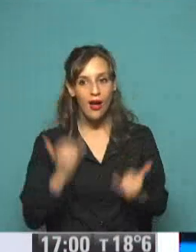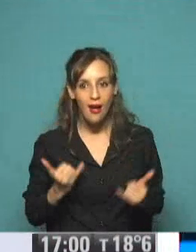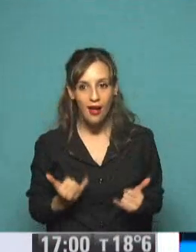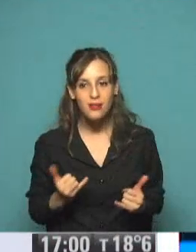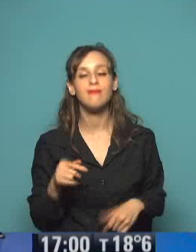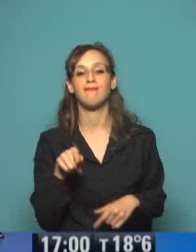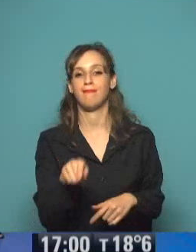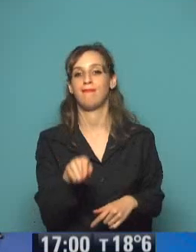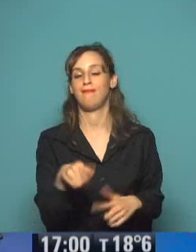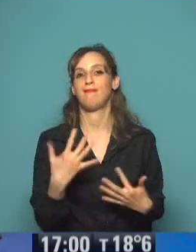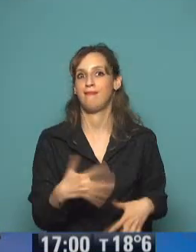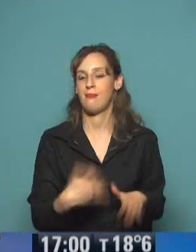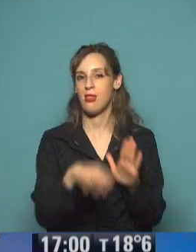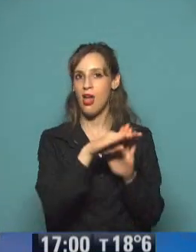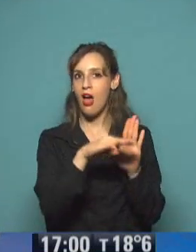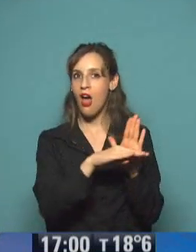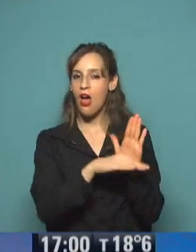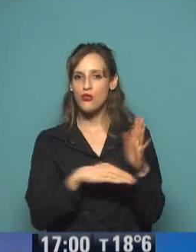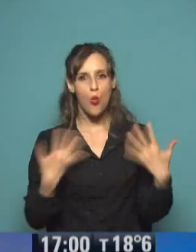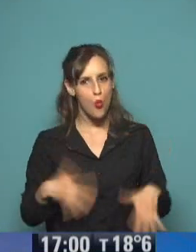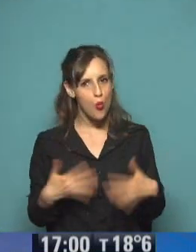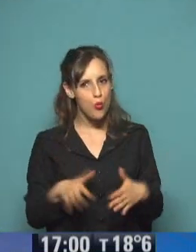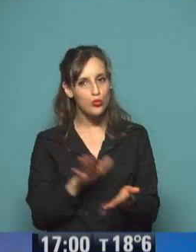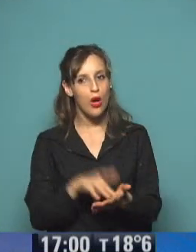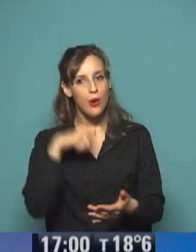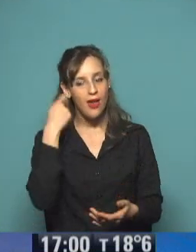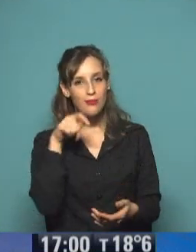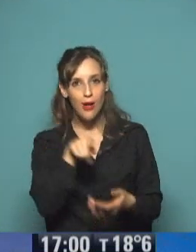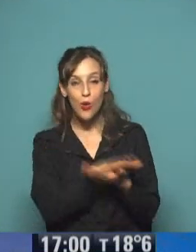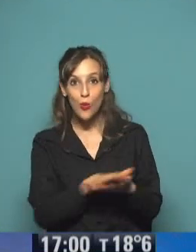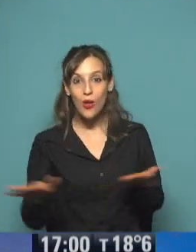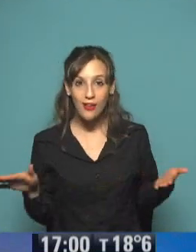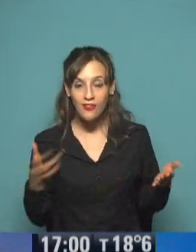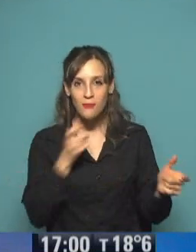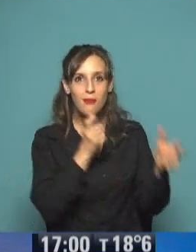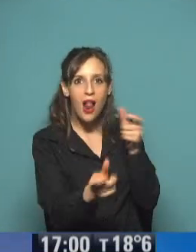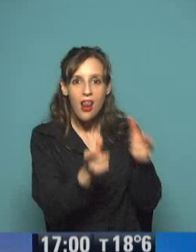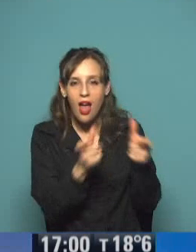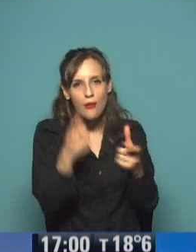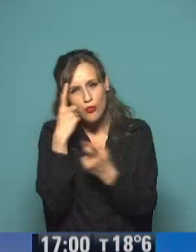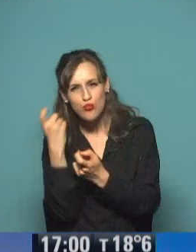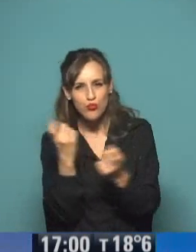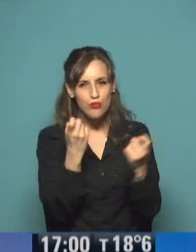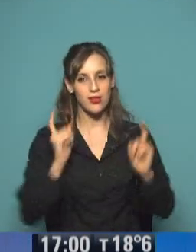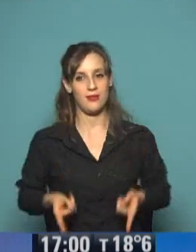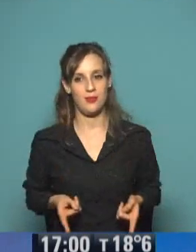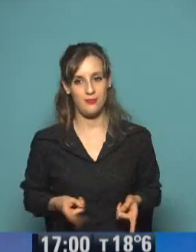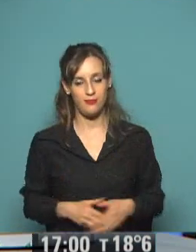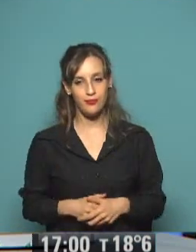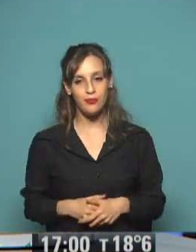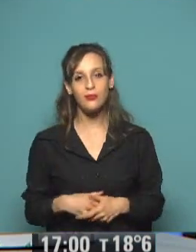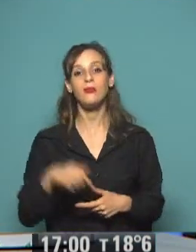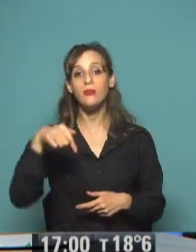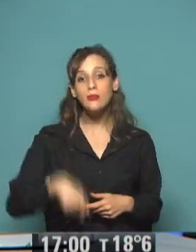¿Cuántos datos tenemos de este animalito nuevo? ¿Y cuántas palabras estuvimos escribiendo? Y ahora, ¿qué